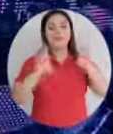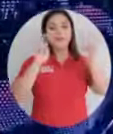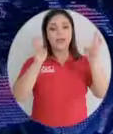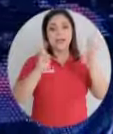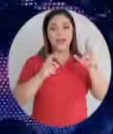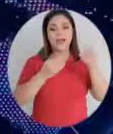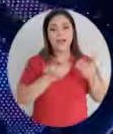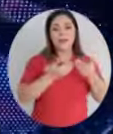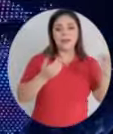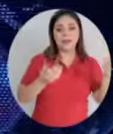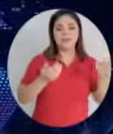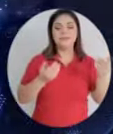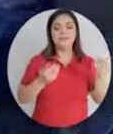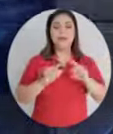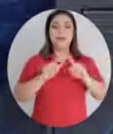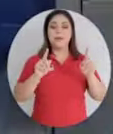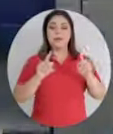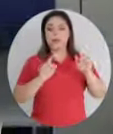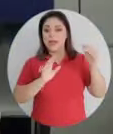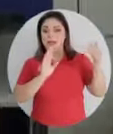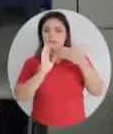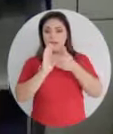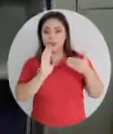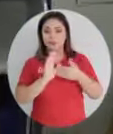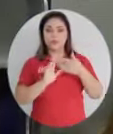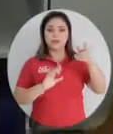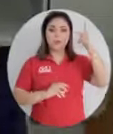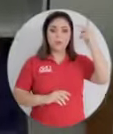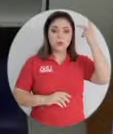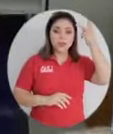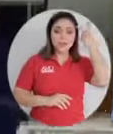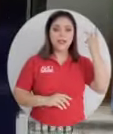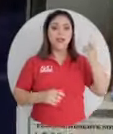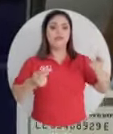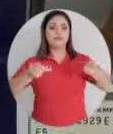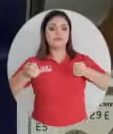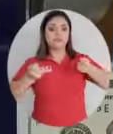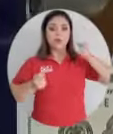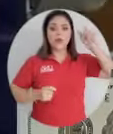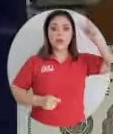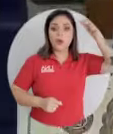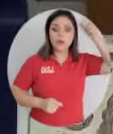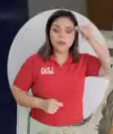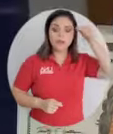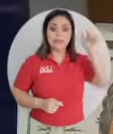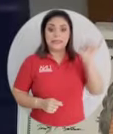programa, pero todos esos efectos de la política y de los tipos de gobierno